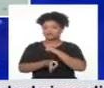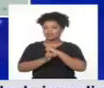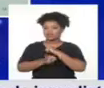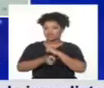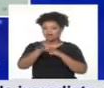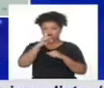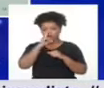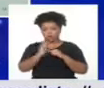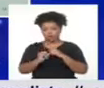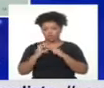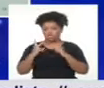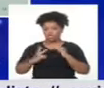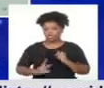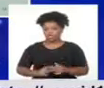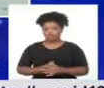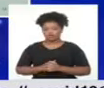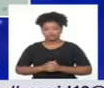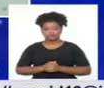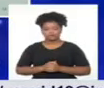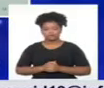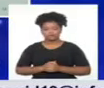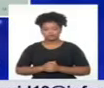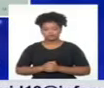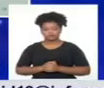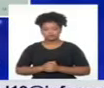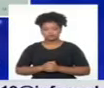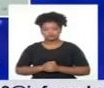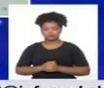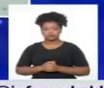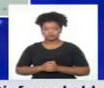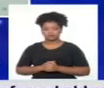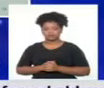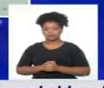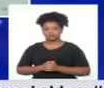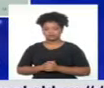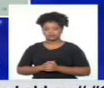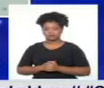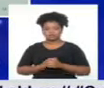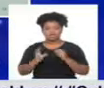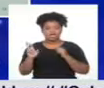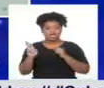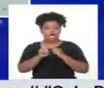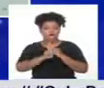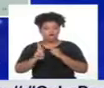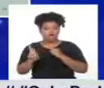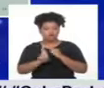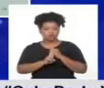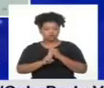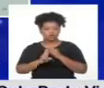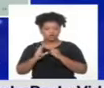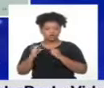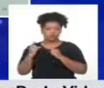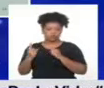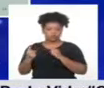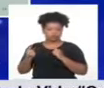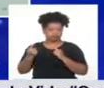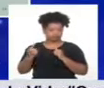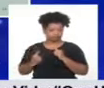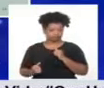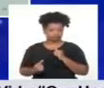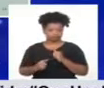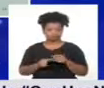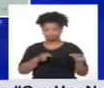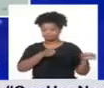uno. Y Cabaiguán y Ranchuelo con 1 cada uno. Santi